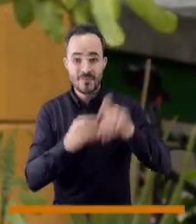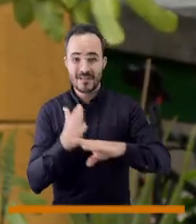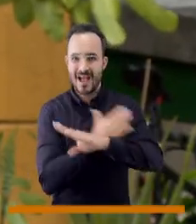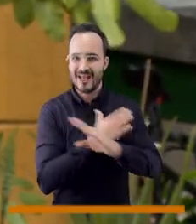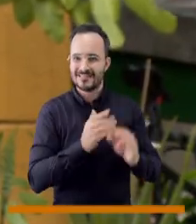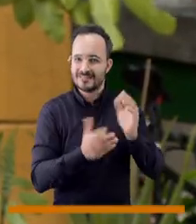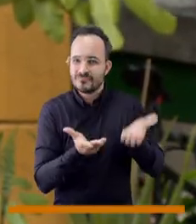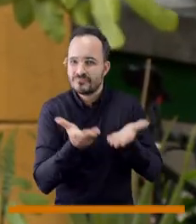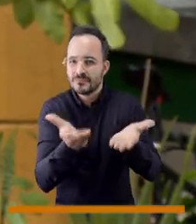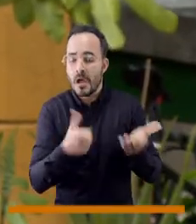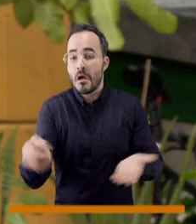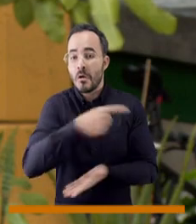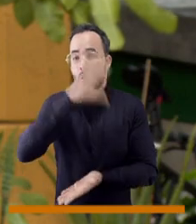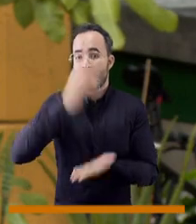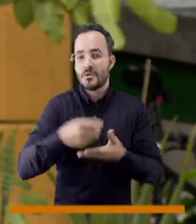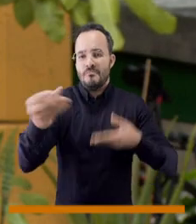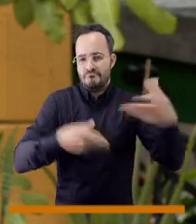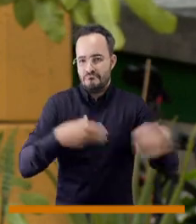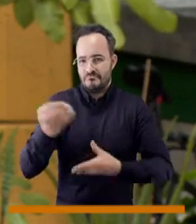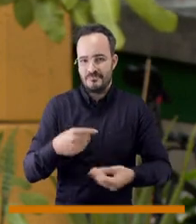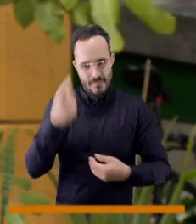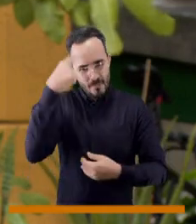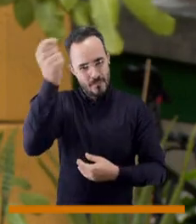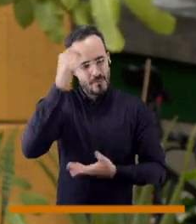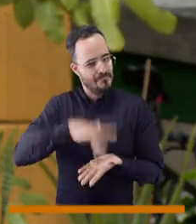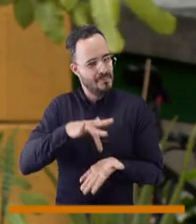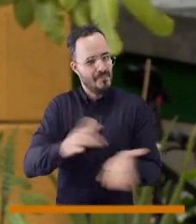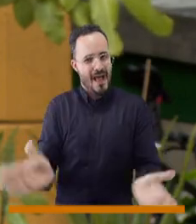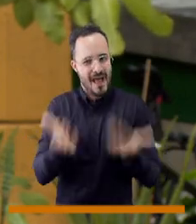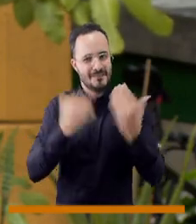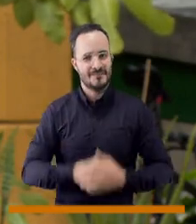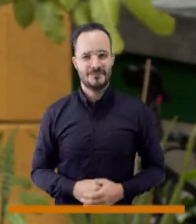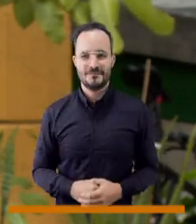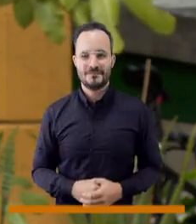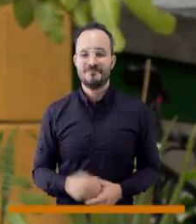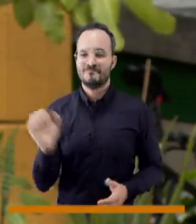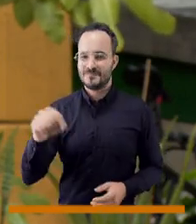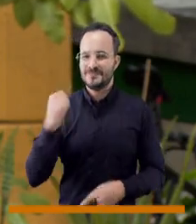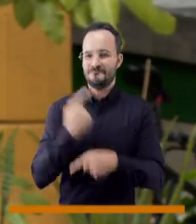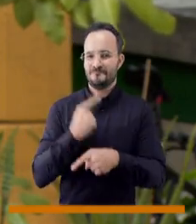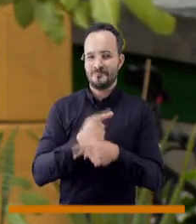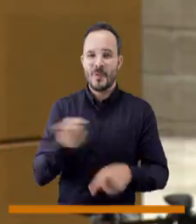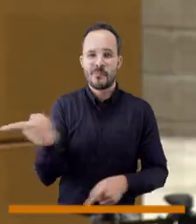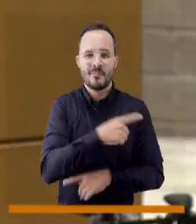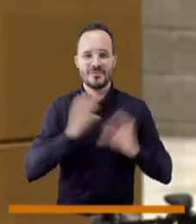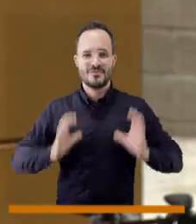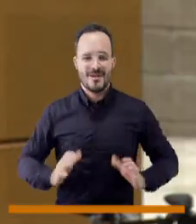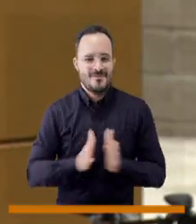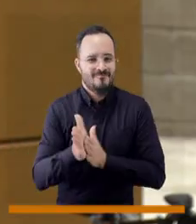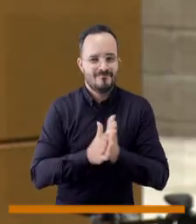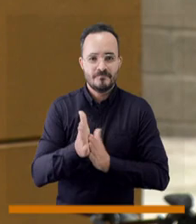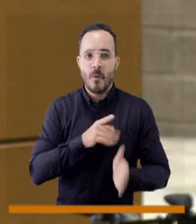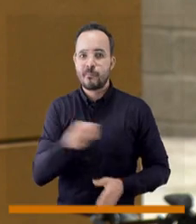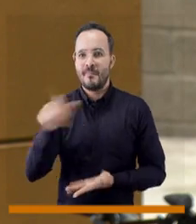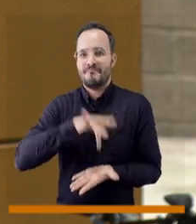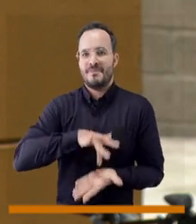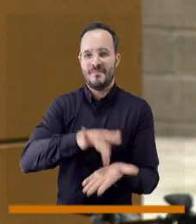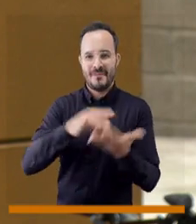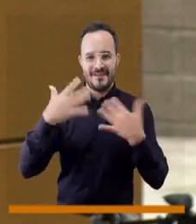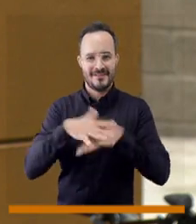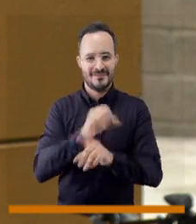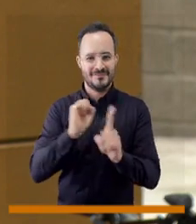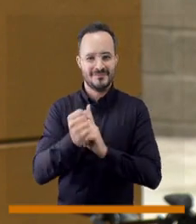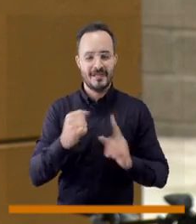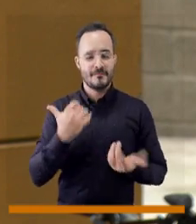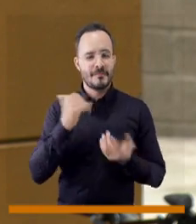de la semana para que ustedes sigan participando activamente, porque el consejo somos tú y yo. Así es, más ciudadanos están